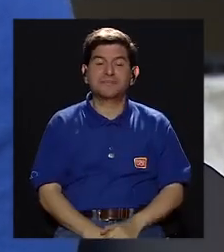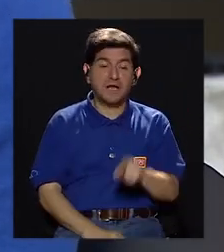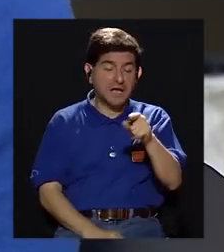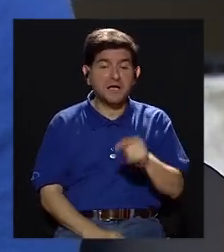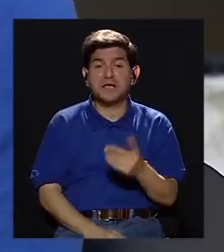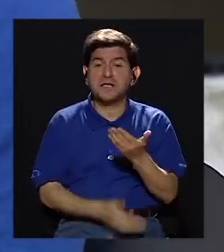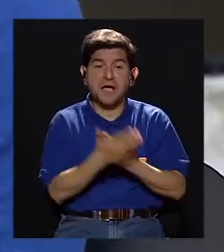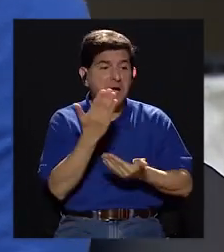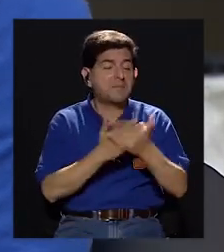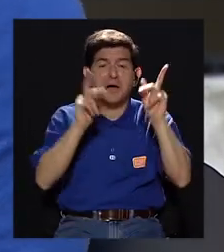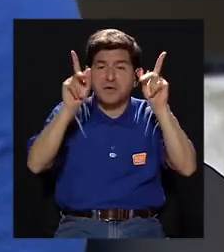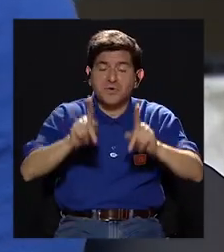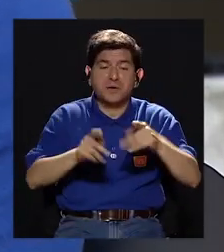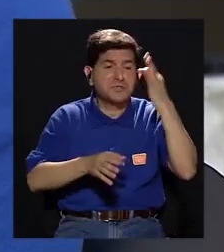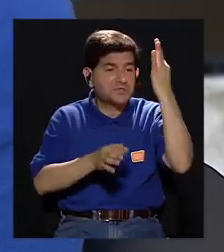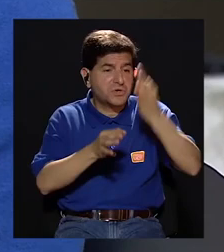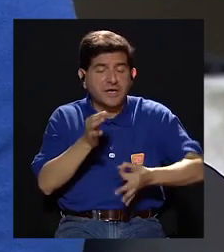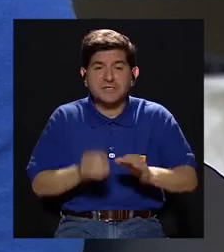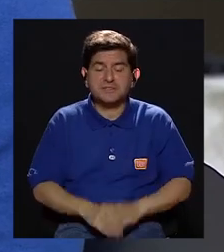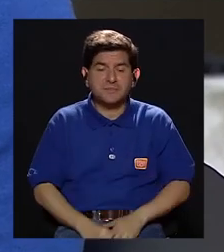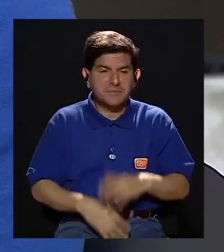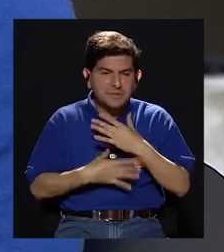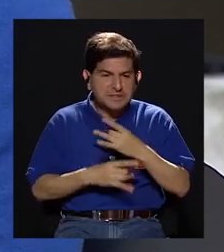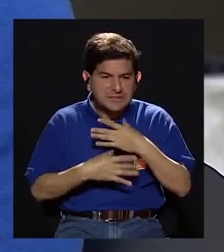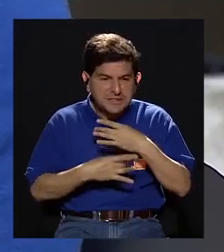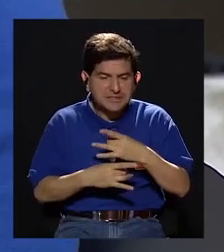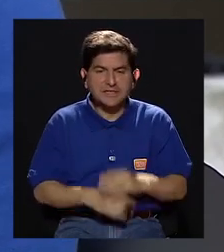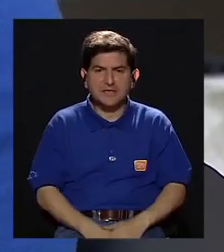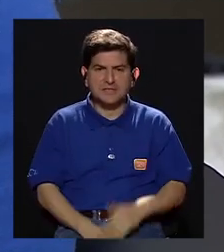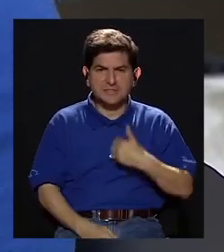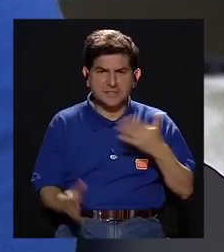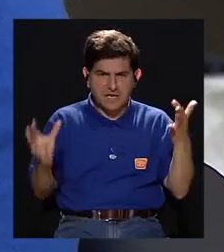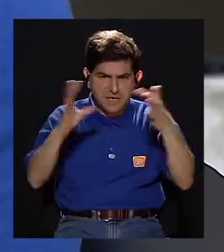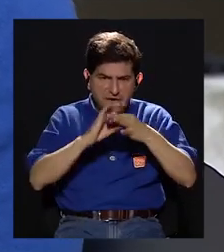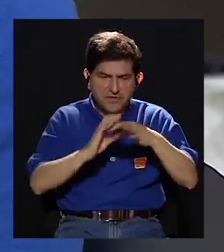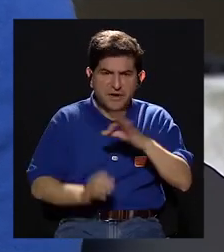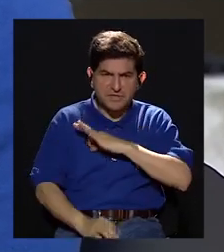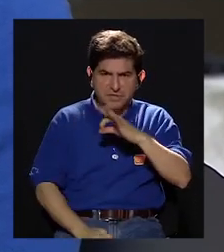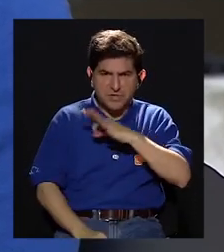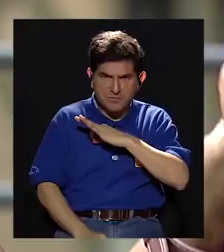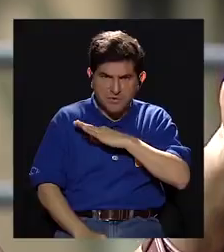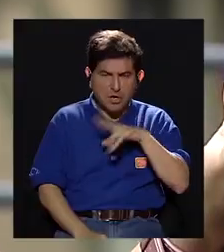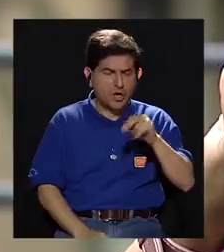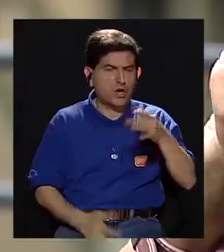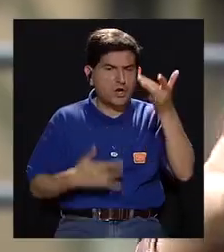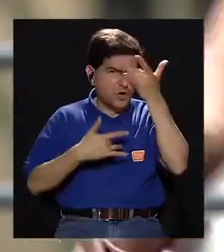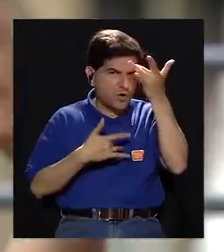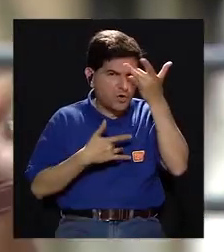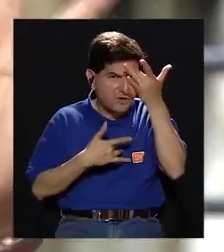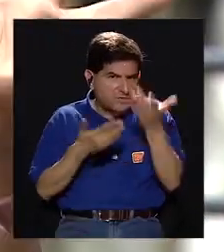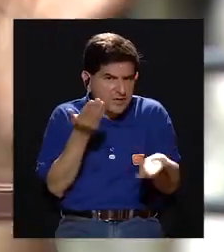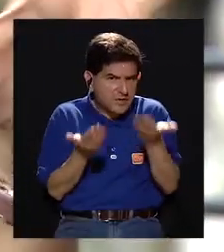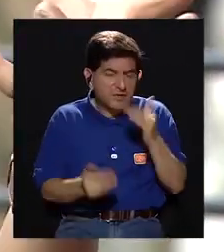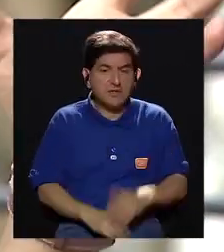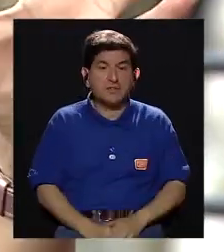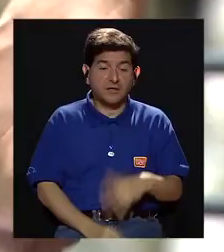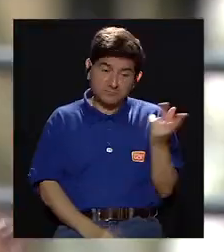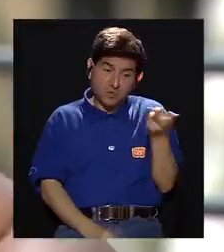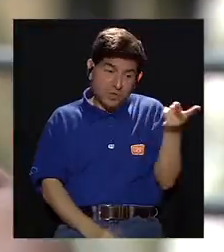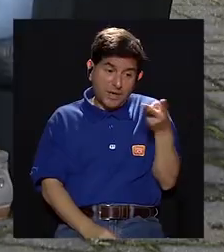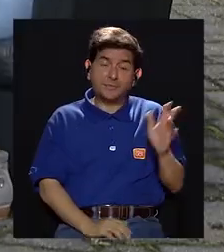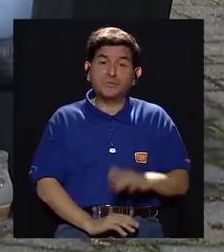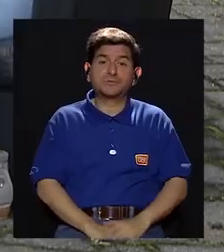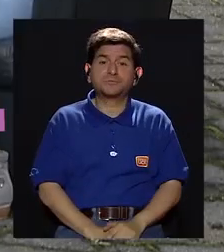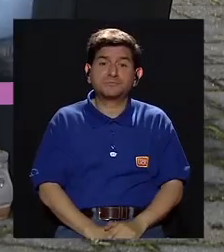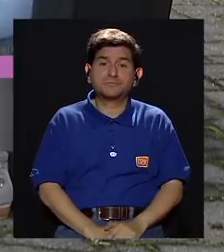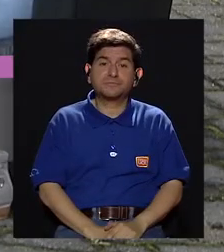realmente está a la mano de la persona que simplemente le dé curiosidad. ¿Tiene más que ver con el bienestar que con la enfermedad por ahí?